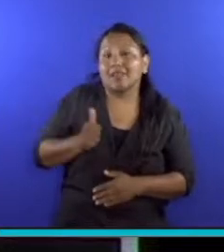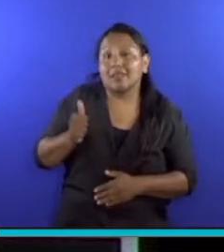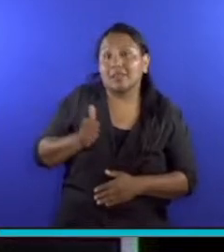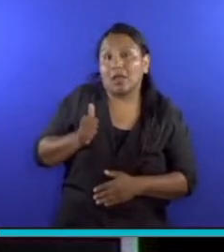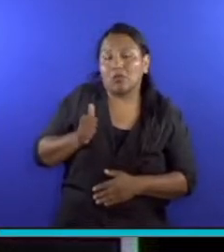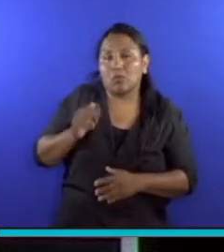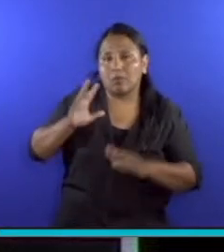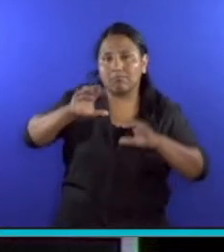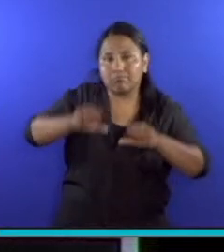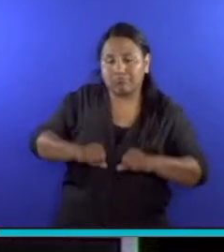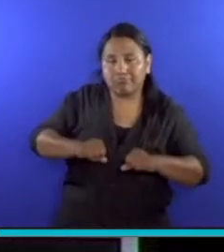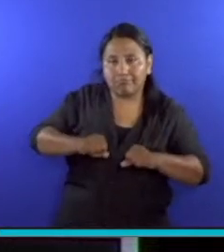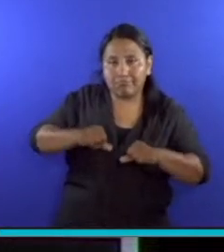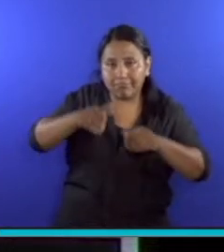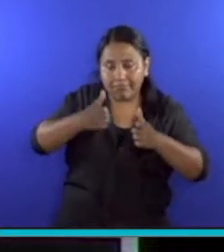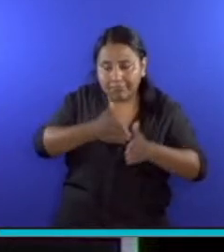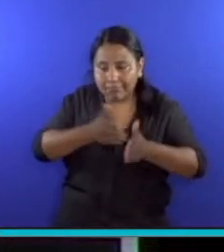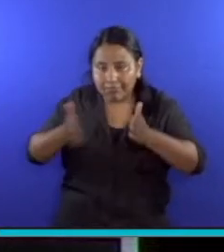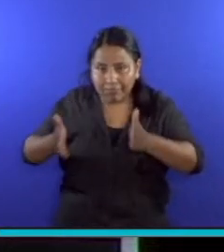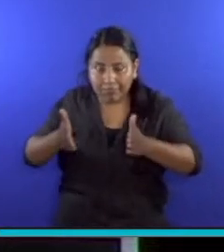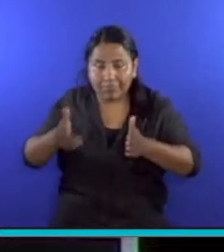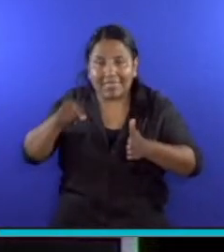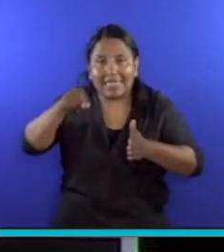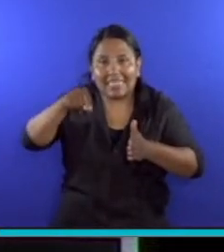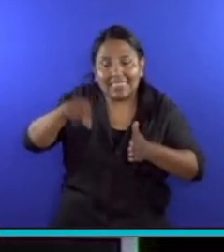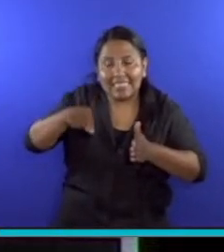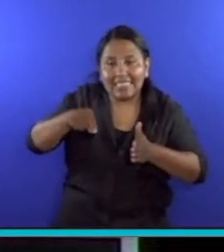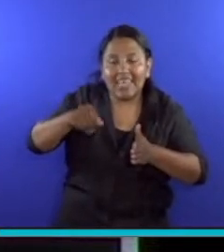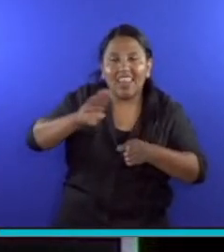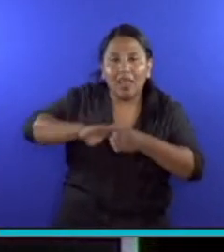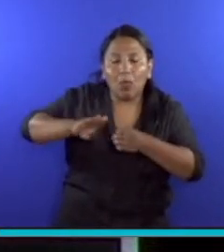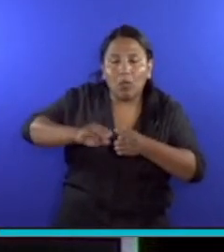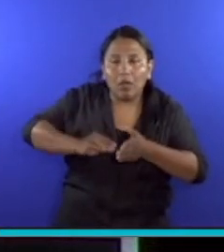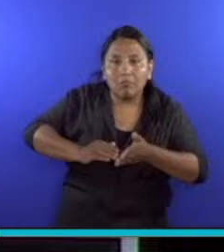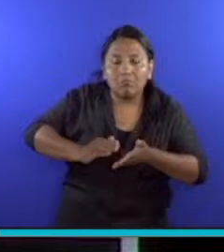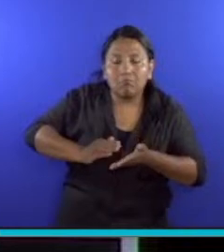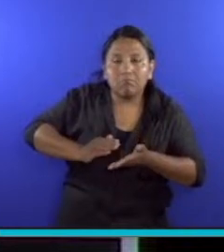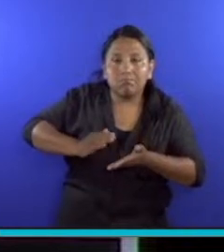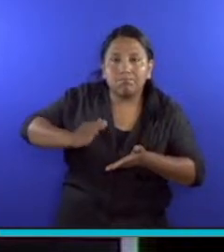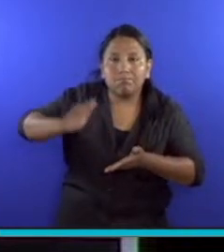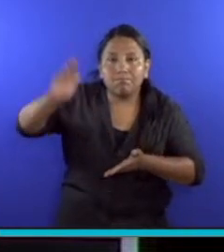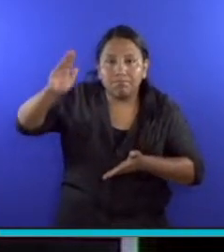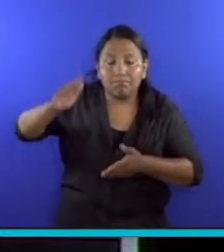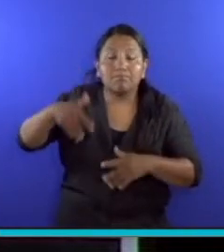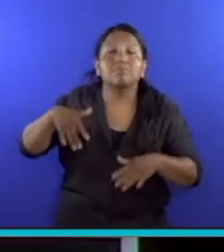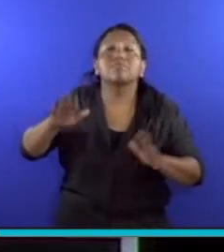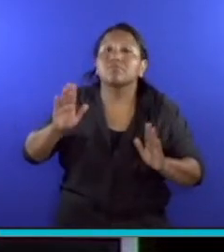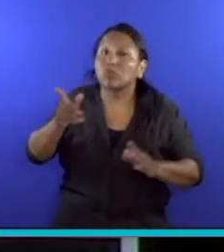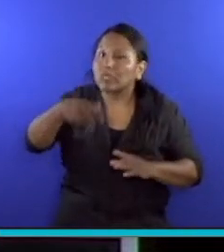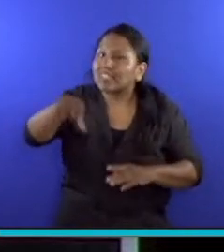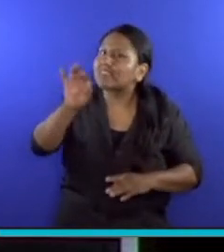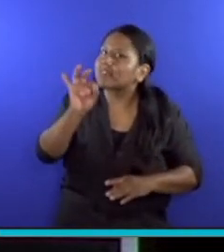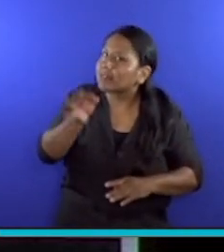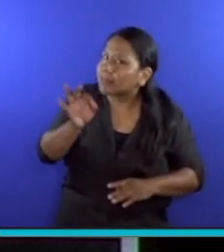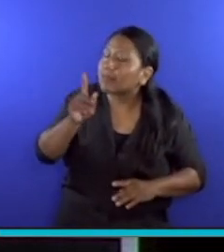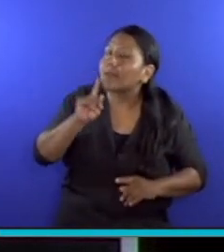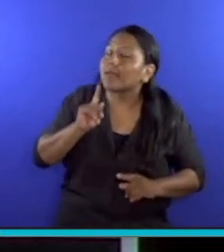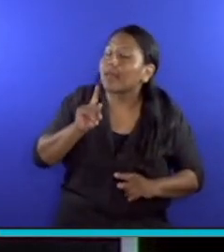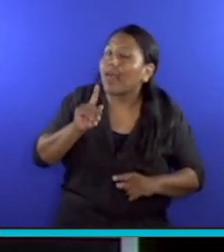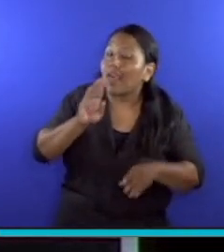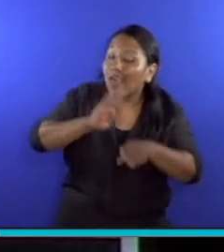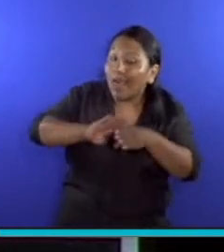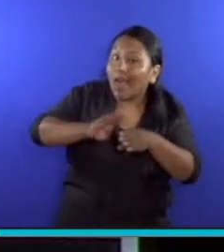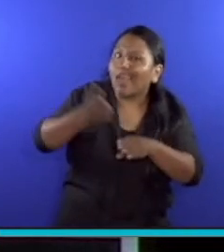el mayor crecimiento de la deuda. Sepan ustedes que se pasó de una deuda